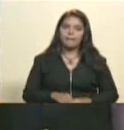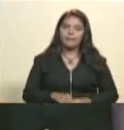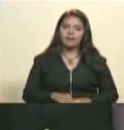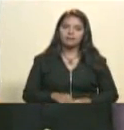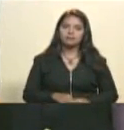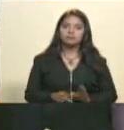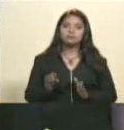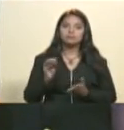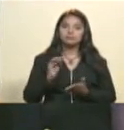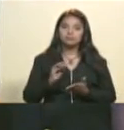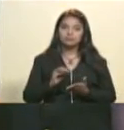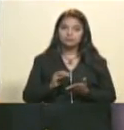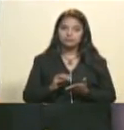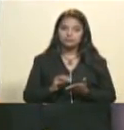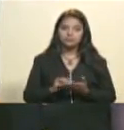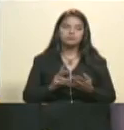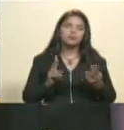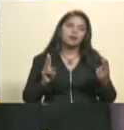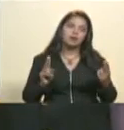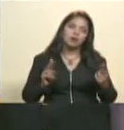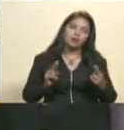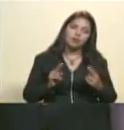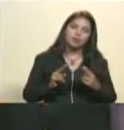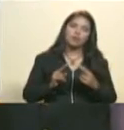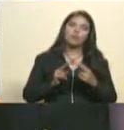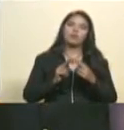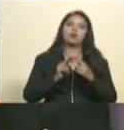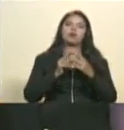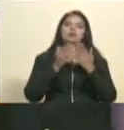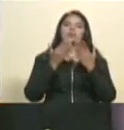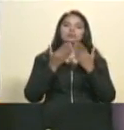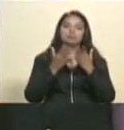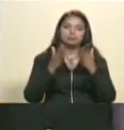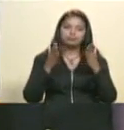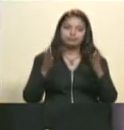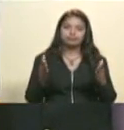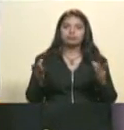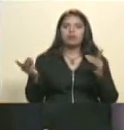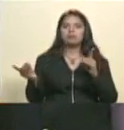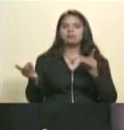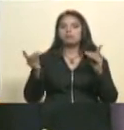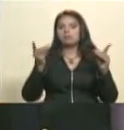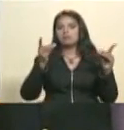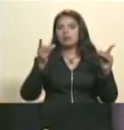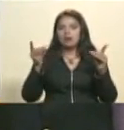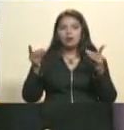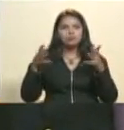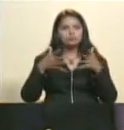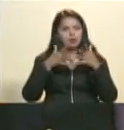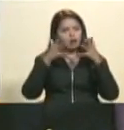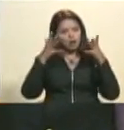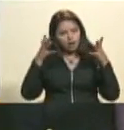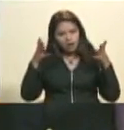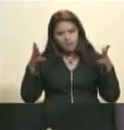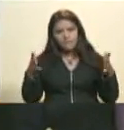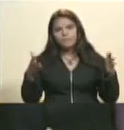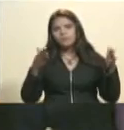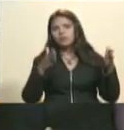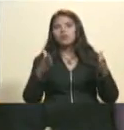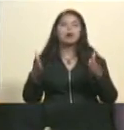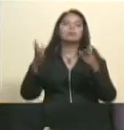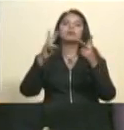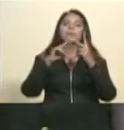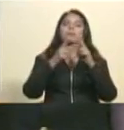nuevamente al encuentro. Se han abierto nuevos caminos, amplios caminos para la